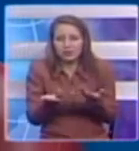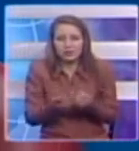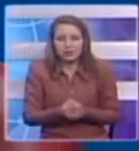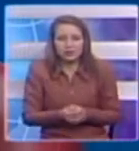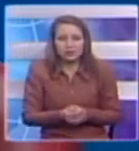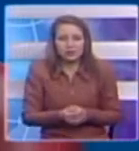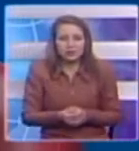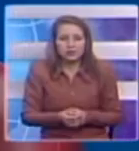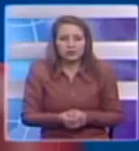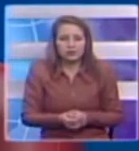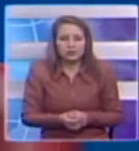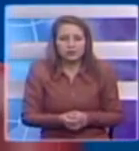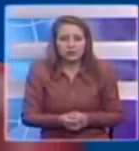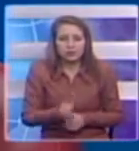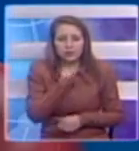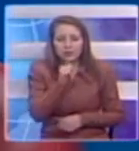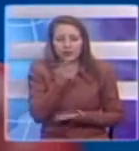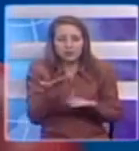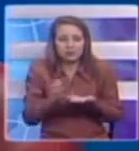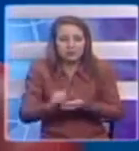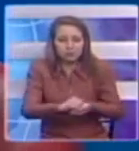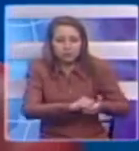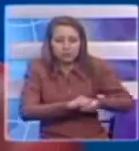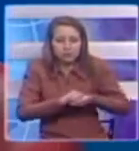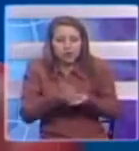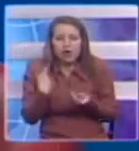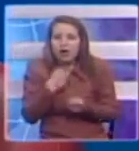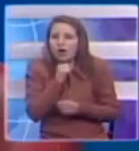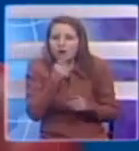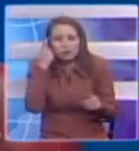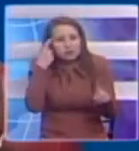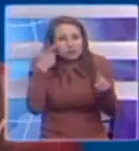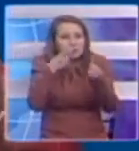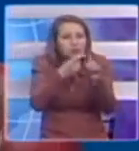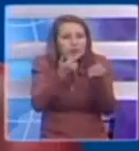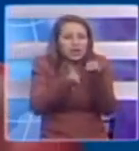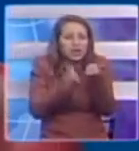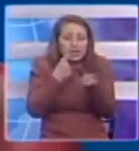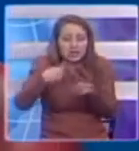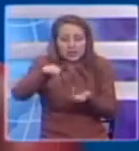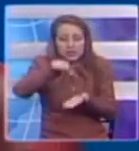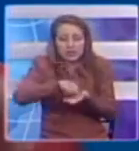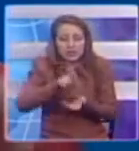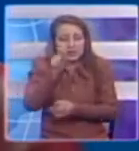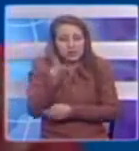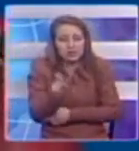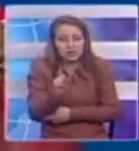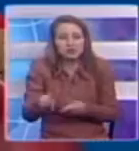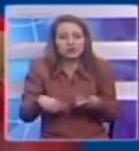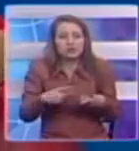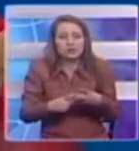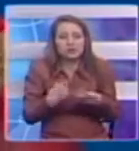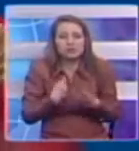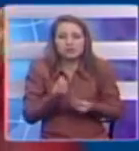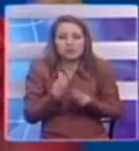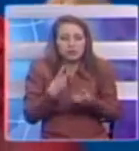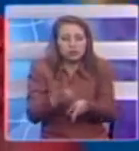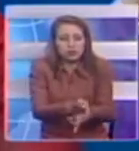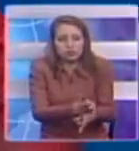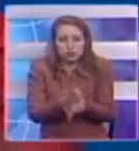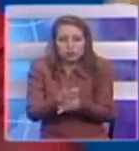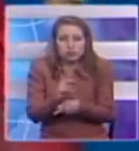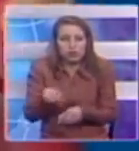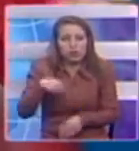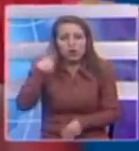de falta de solidaridad o falta de visión de lo que la ciudad necesita y lo que hay que preservar también